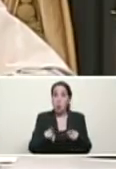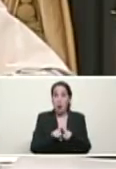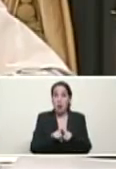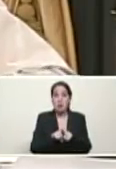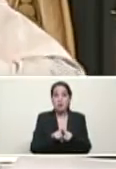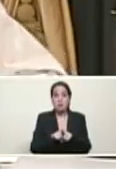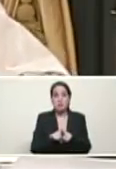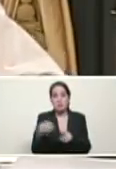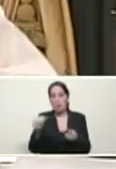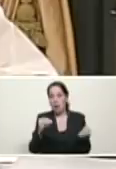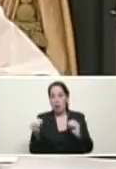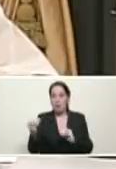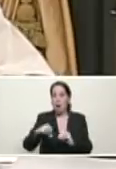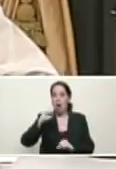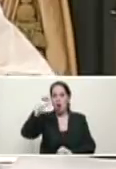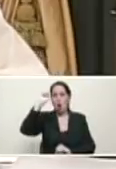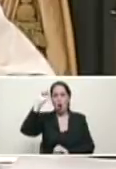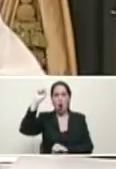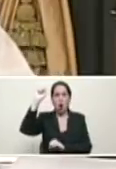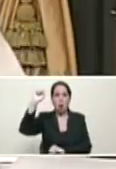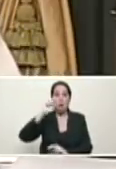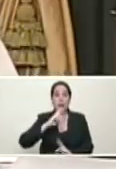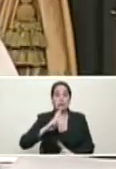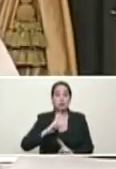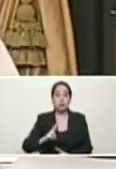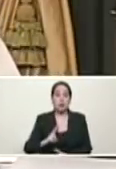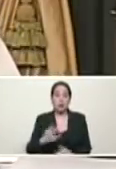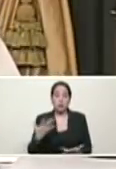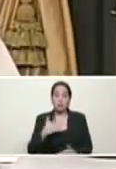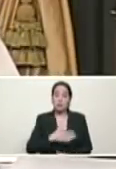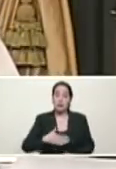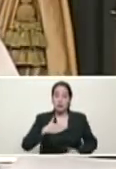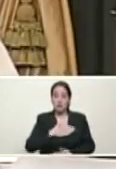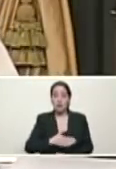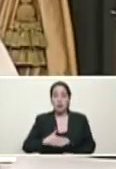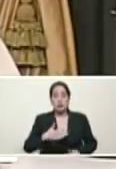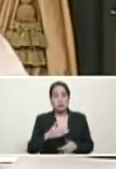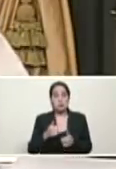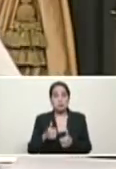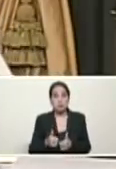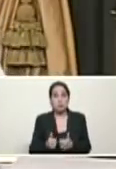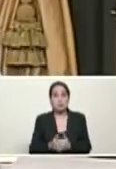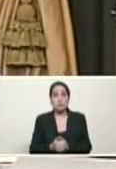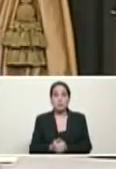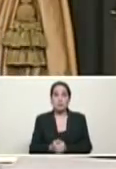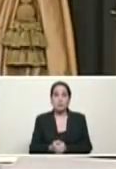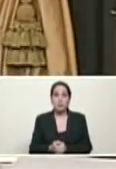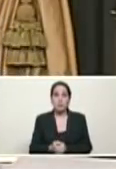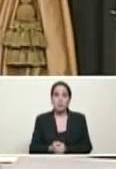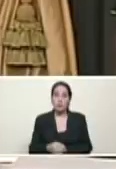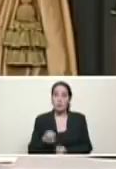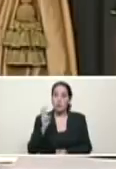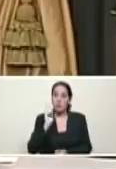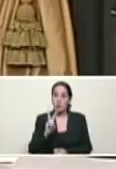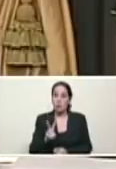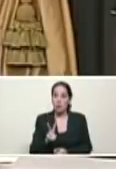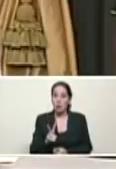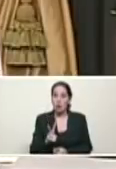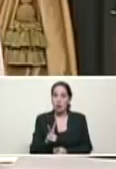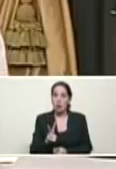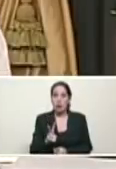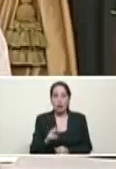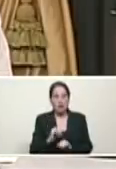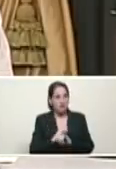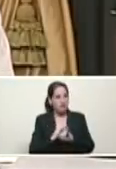multiplican los logros, los resultados, la satisfacción se multiplica cuando uno ve una obra